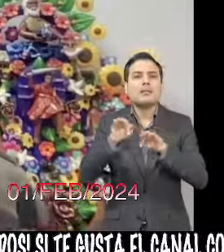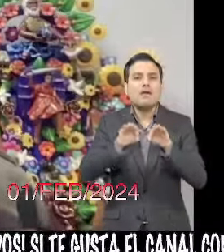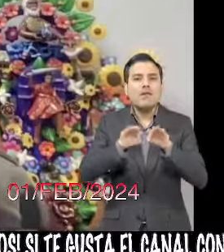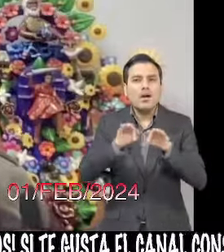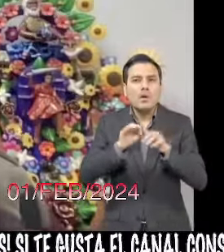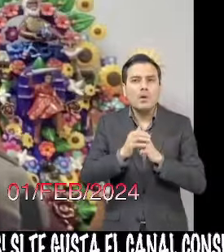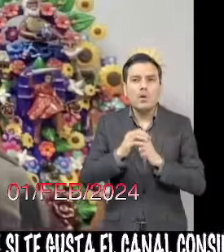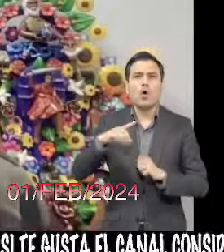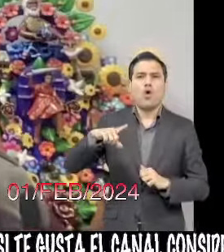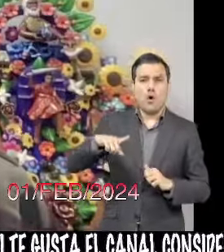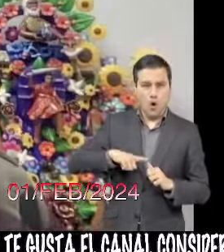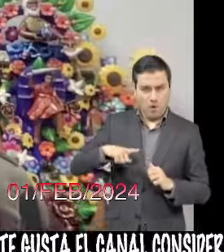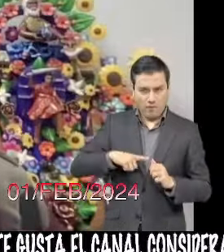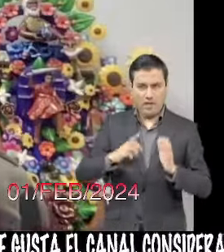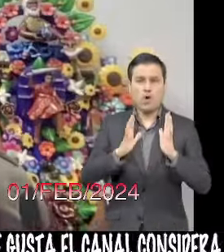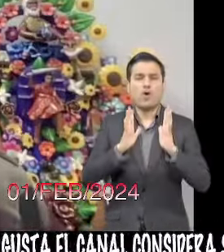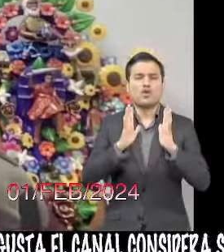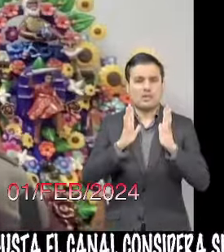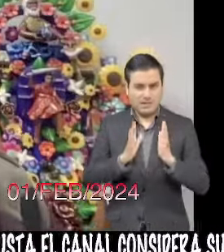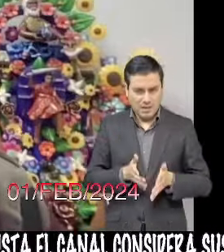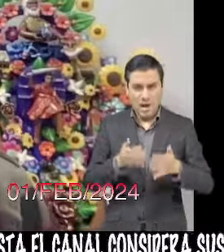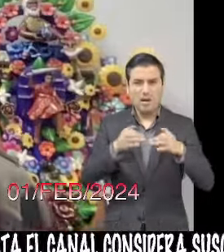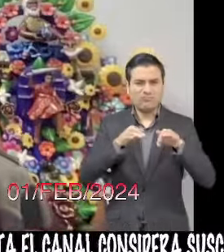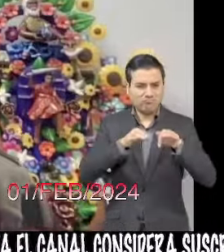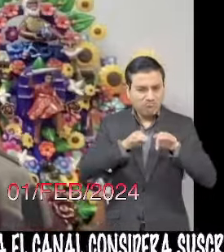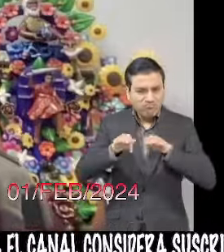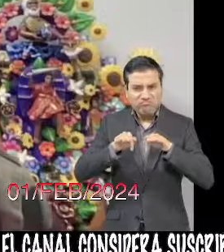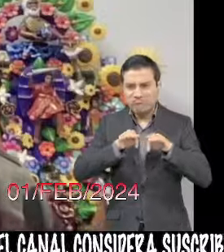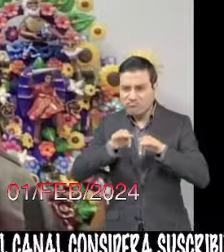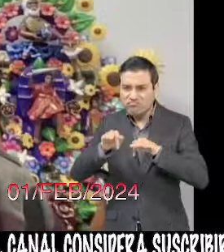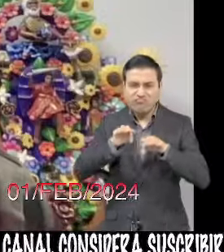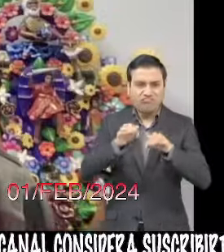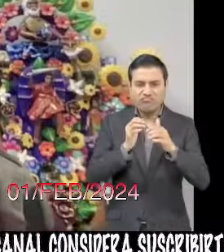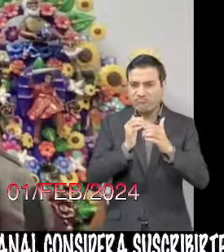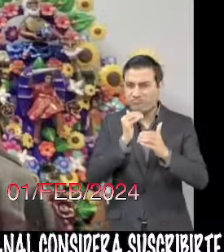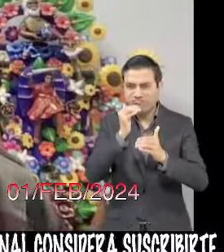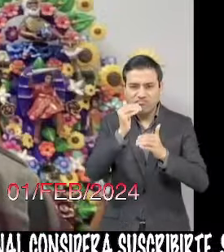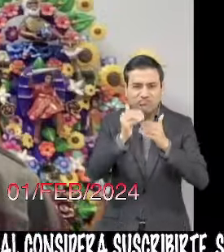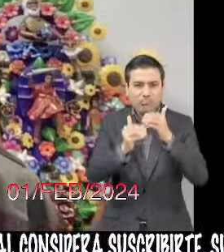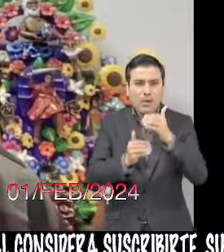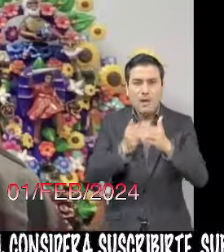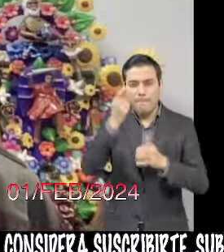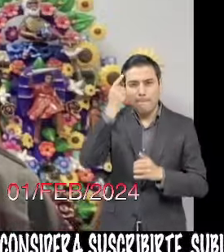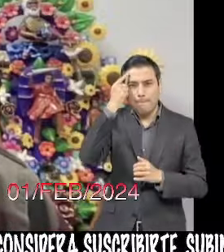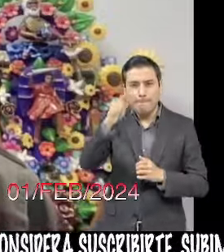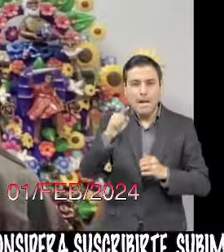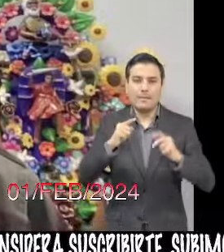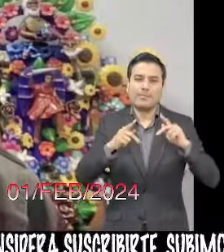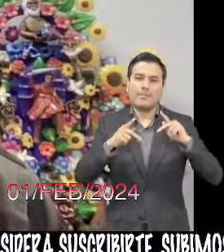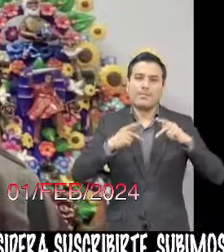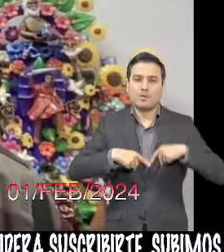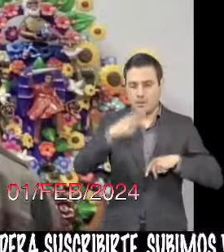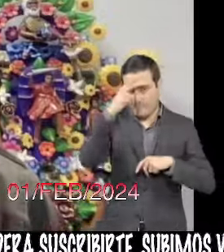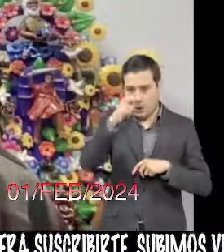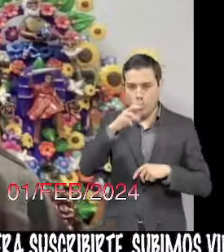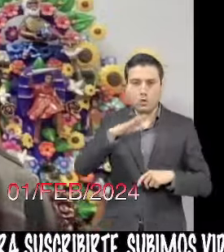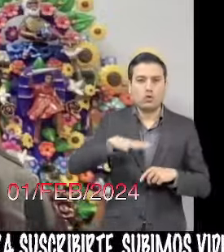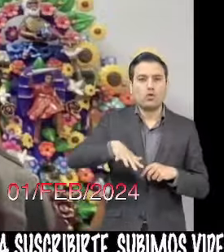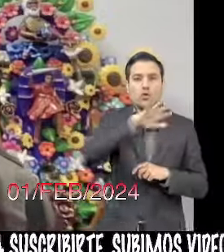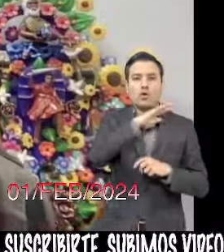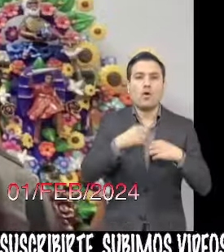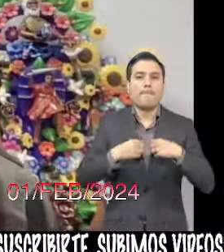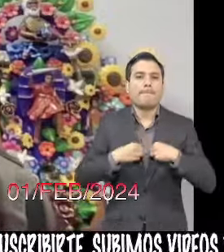ha establecido como una realidad posible para el mejoramiento de la vida de las y los mexicanos. Y además